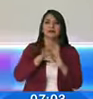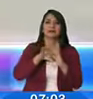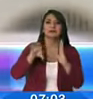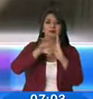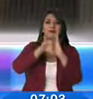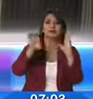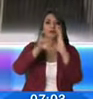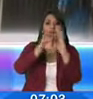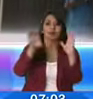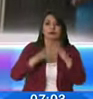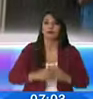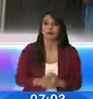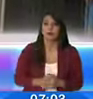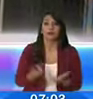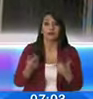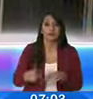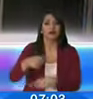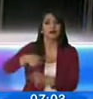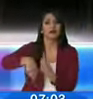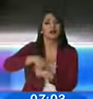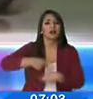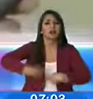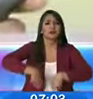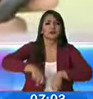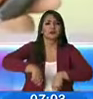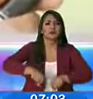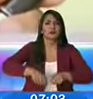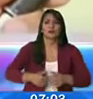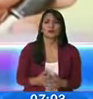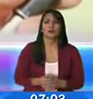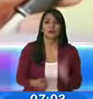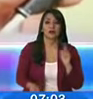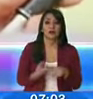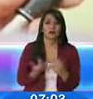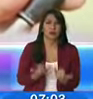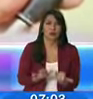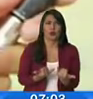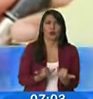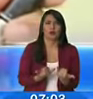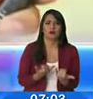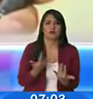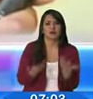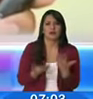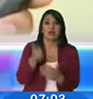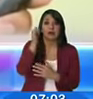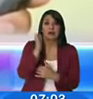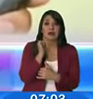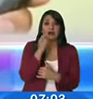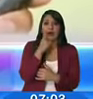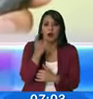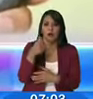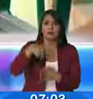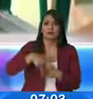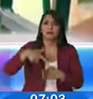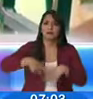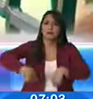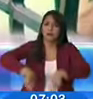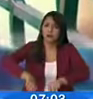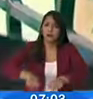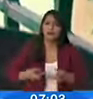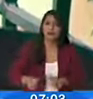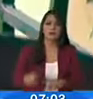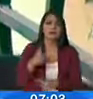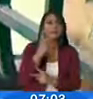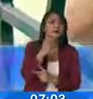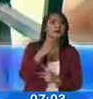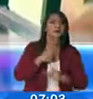y 3 días después regresaron en una moto. Hasta ahora, apenas ayer, un par de hombres en una moto estaban revisando las